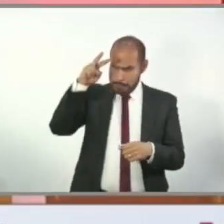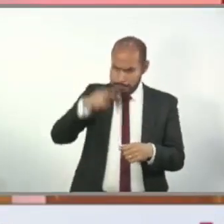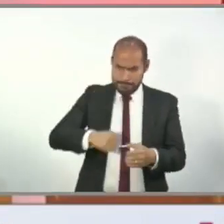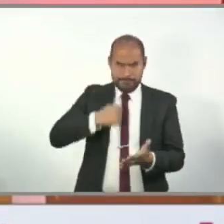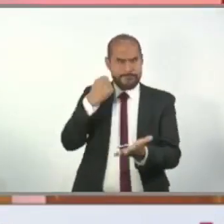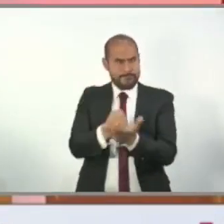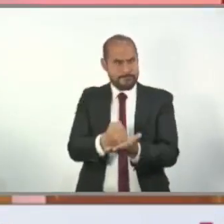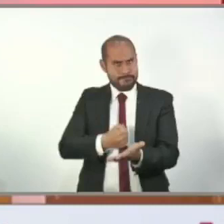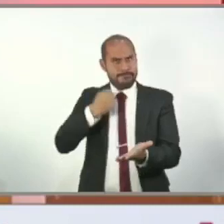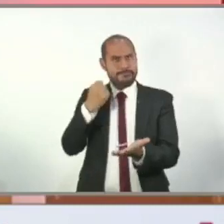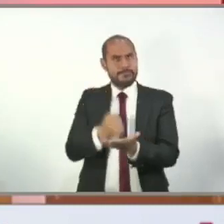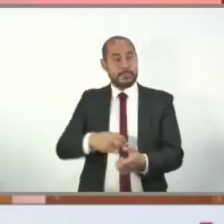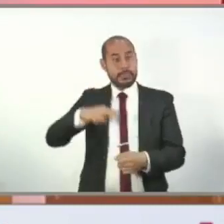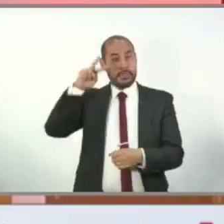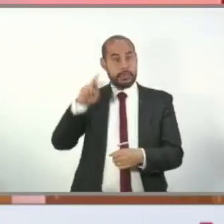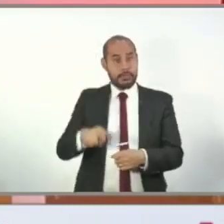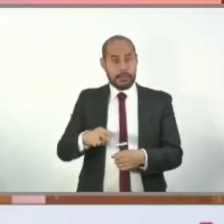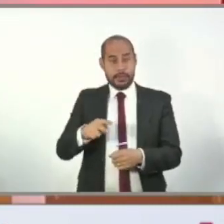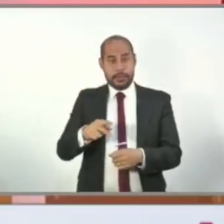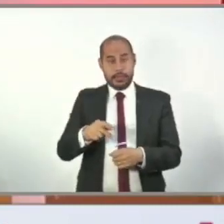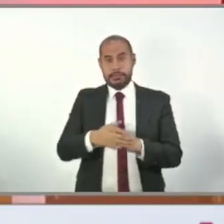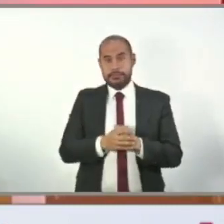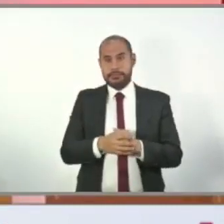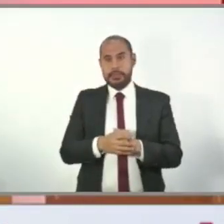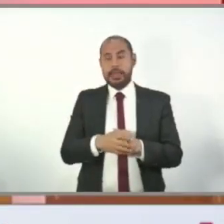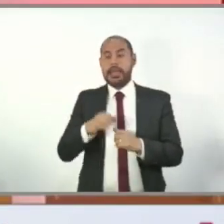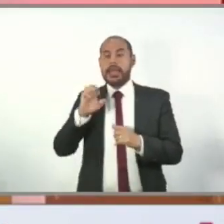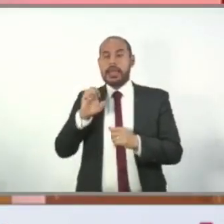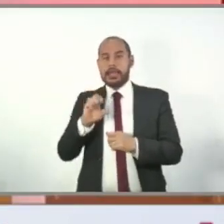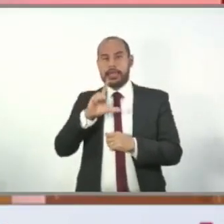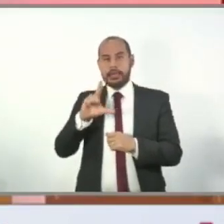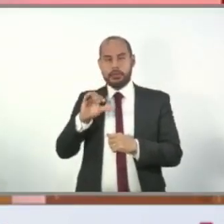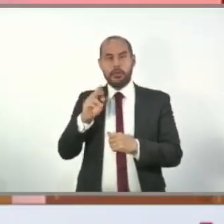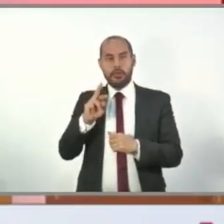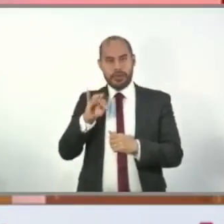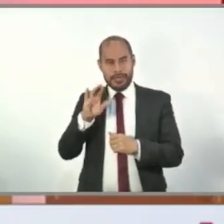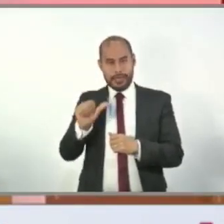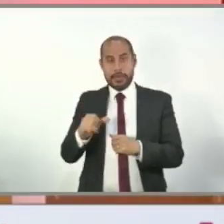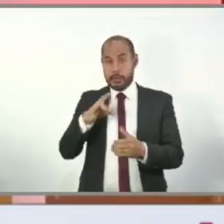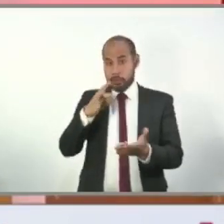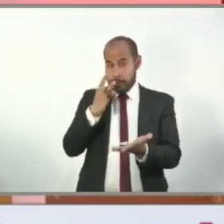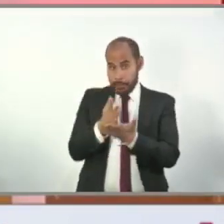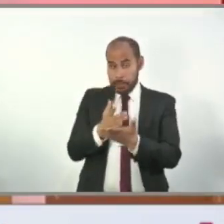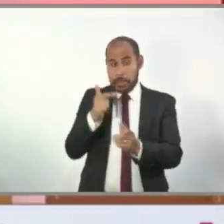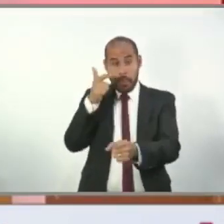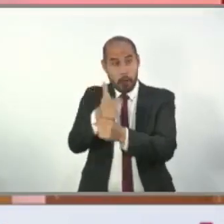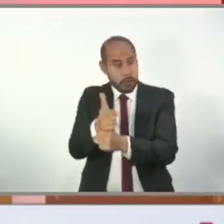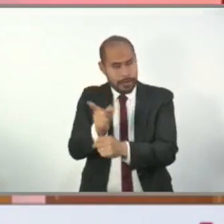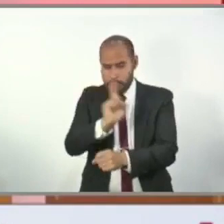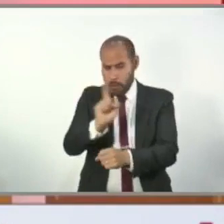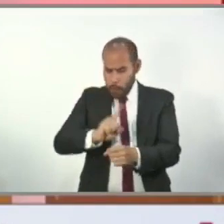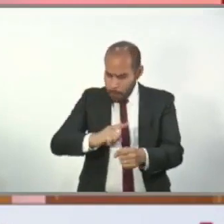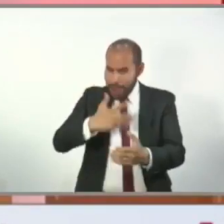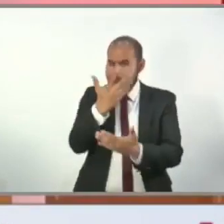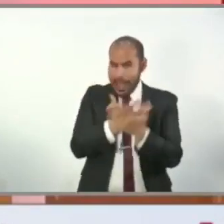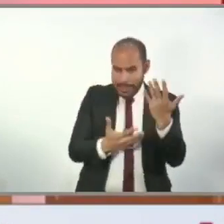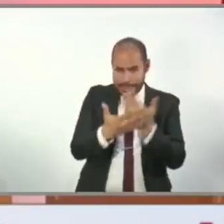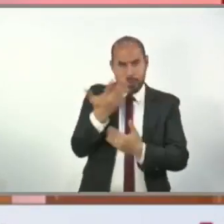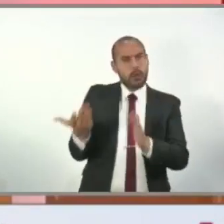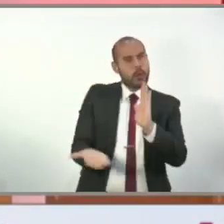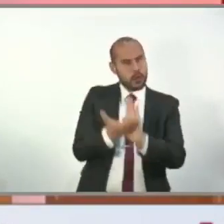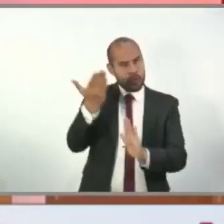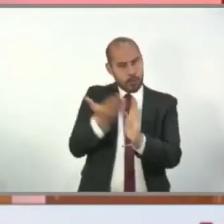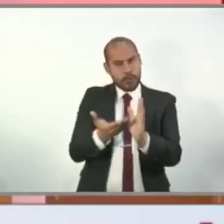libera, verdad que en palabras de Yacuría no solo se encuentra, sino que se hace, se construye, se